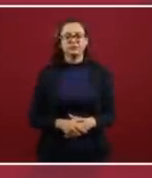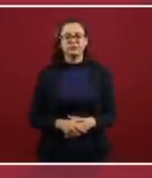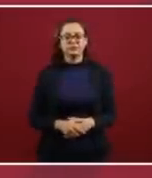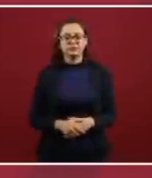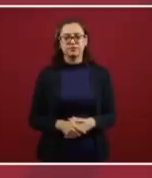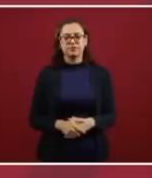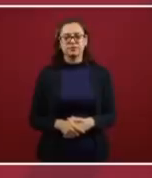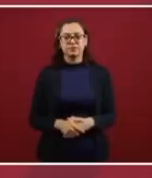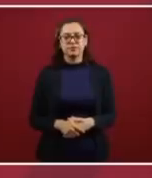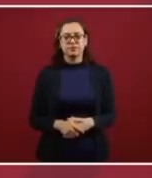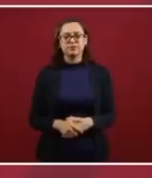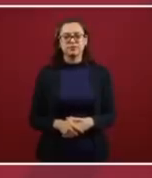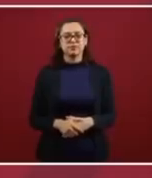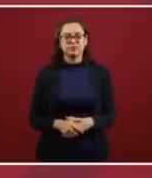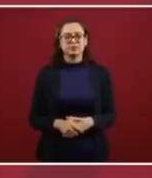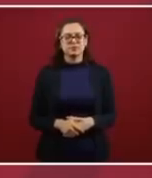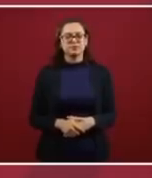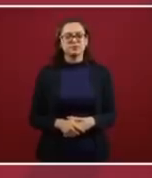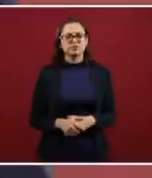Todo esto se está